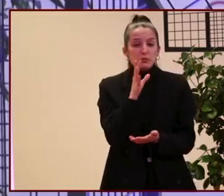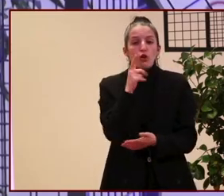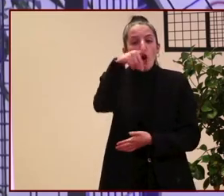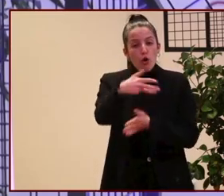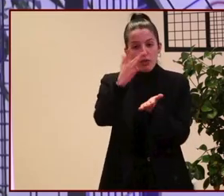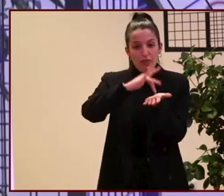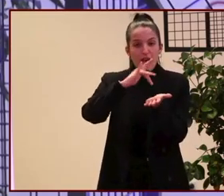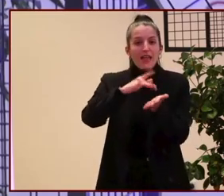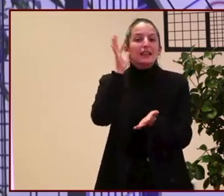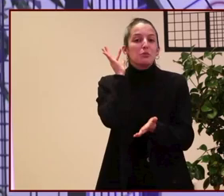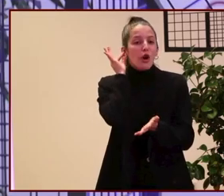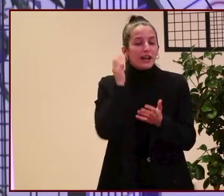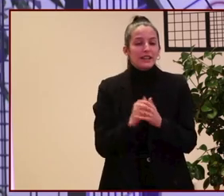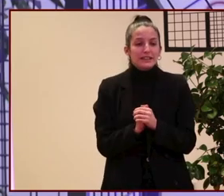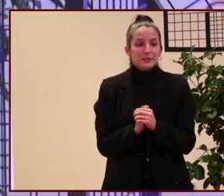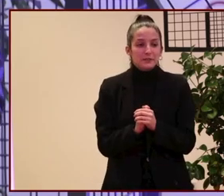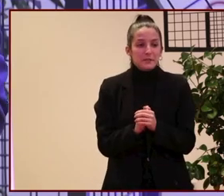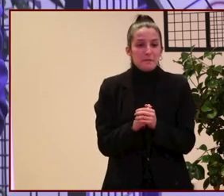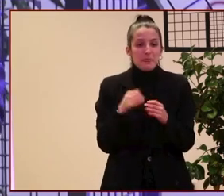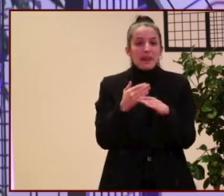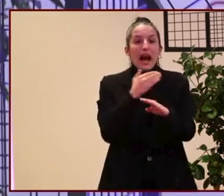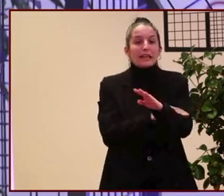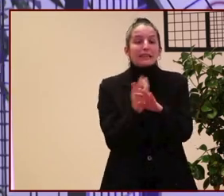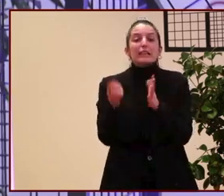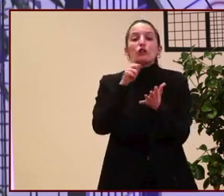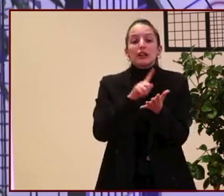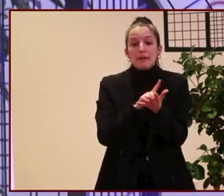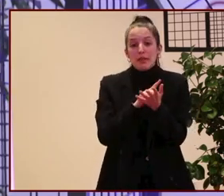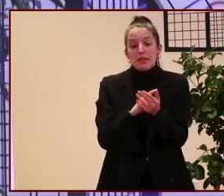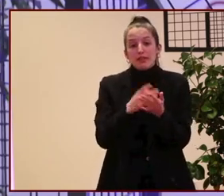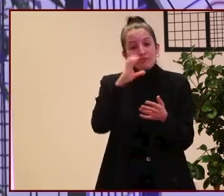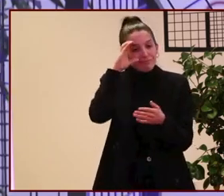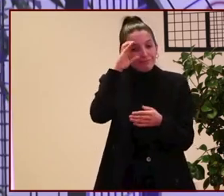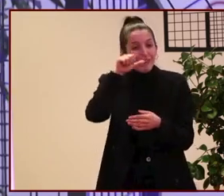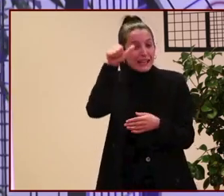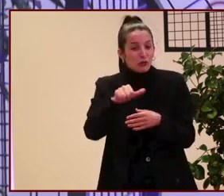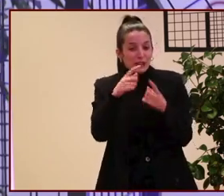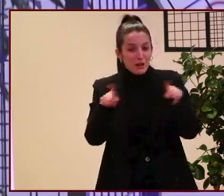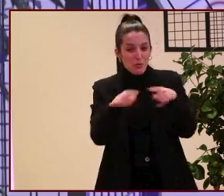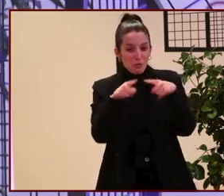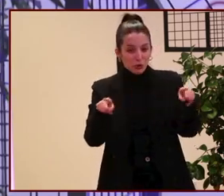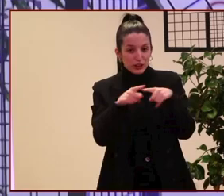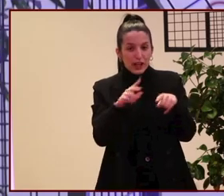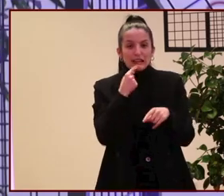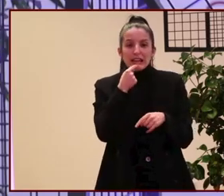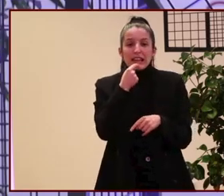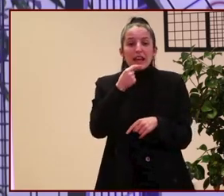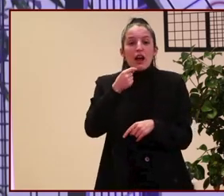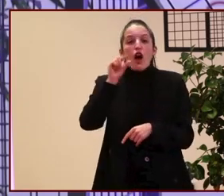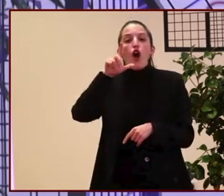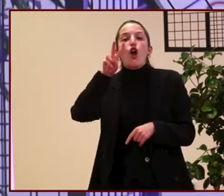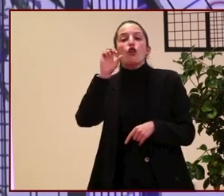antes de voltar a escoitar música lucía moradas y todas esas mujeres de área de igualdad